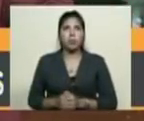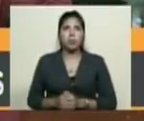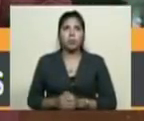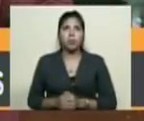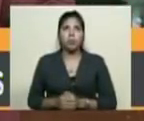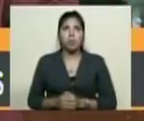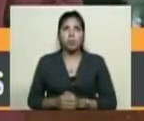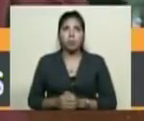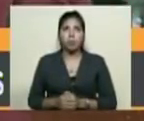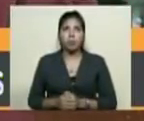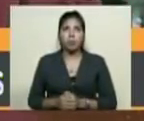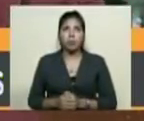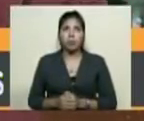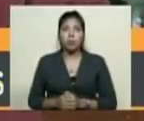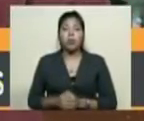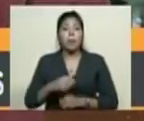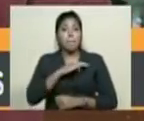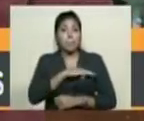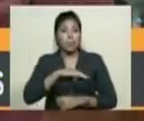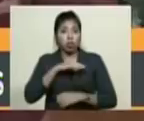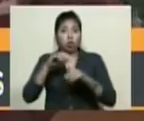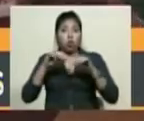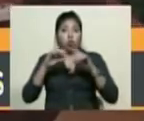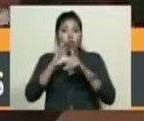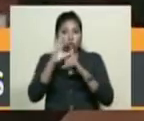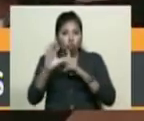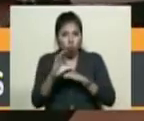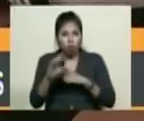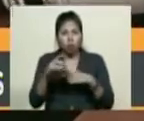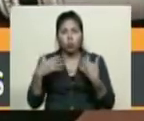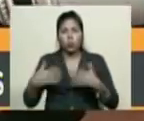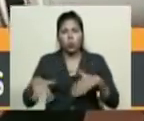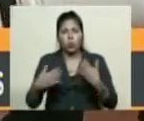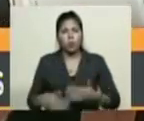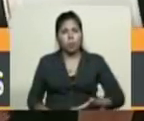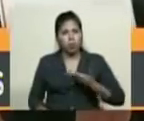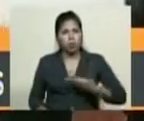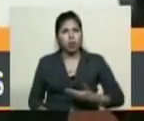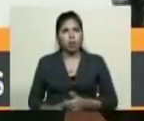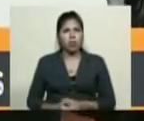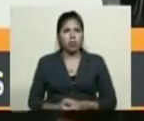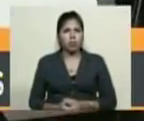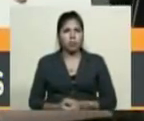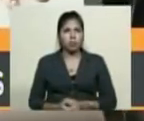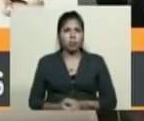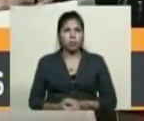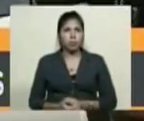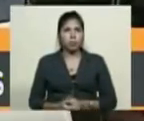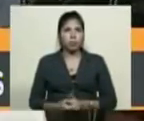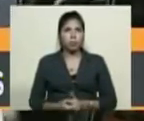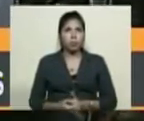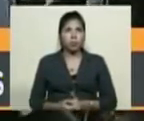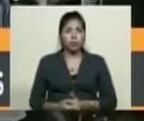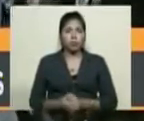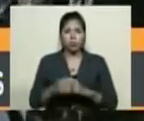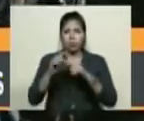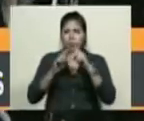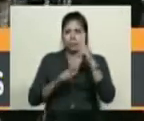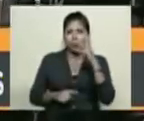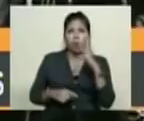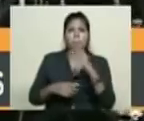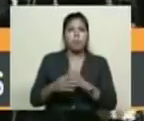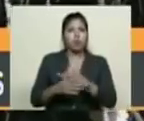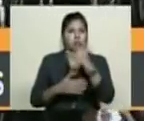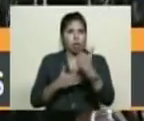La cooperación en la misión cultura, corazón adentro, en la cultura. Y en muchos otros proyectos. Yo creo que la